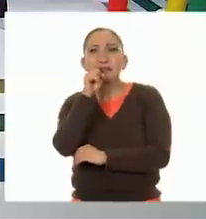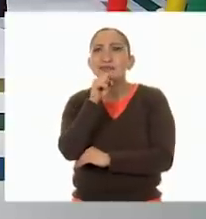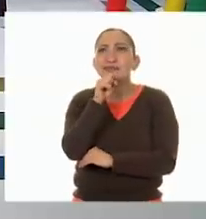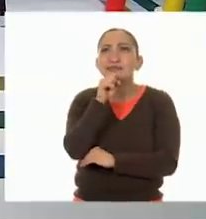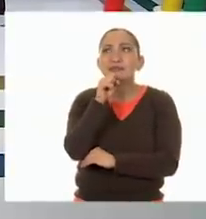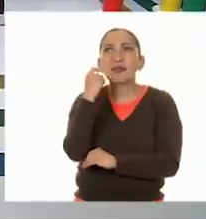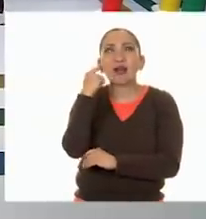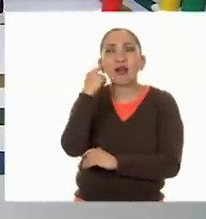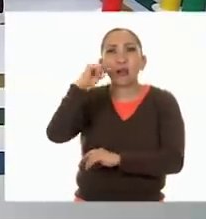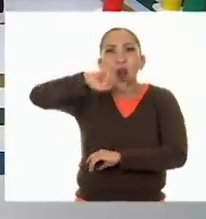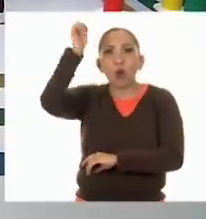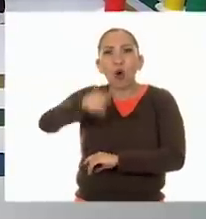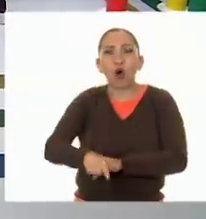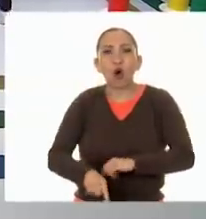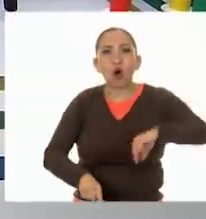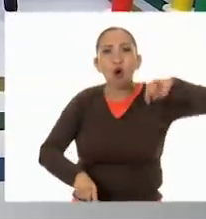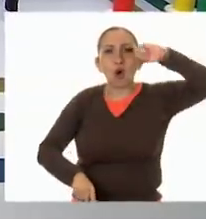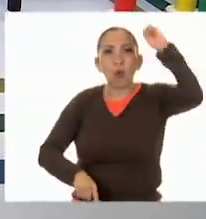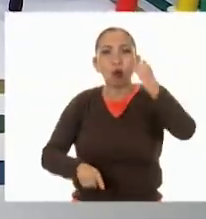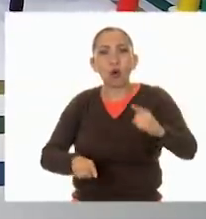Y se escucharon truenos.